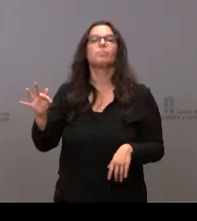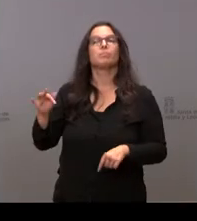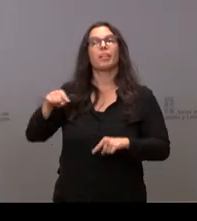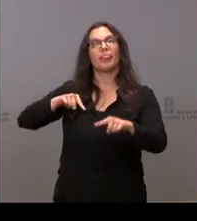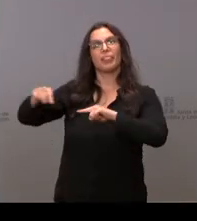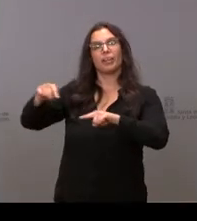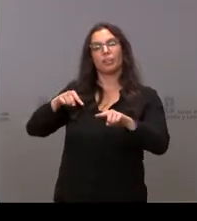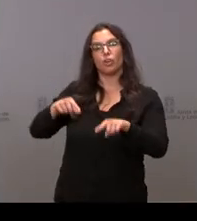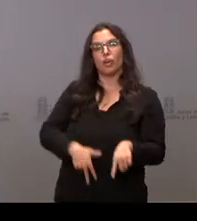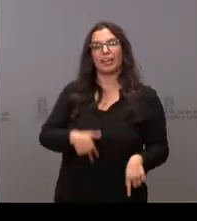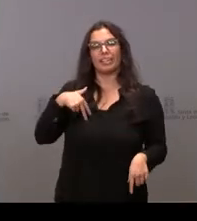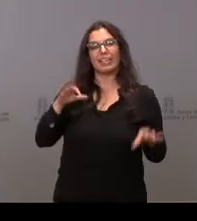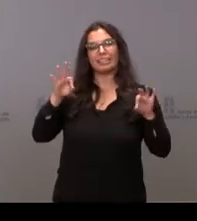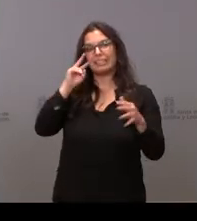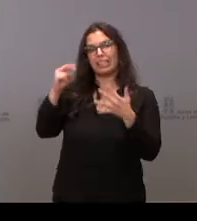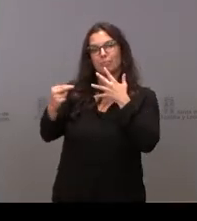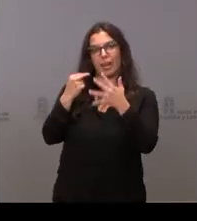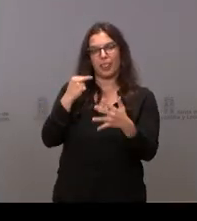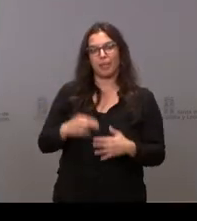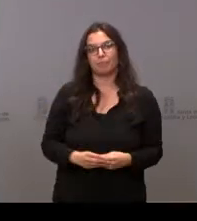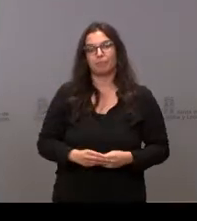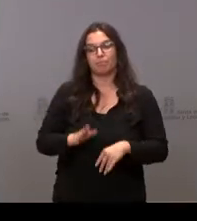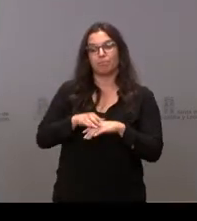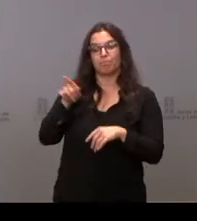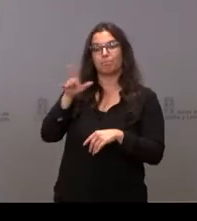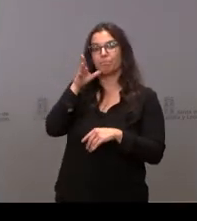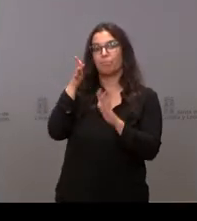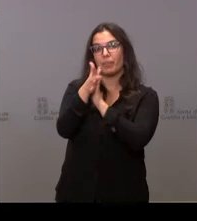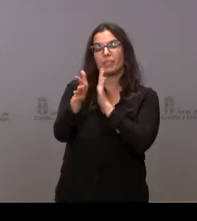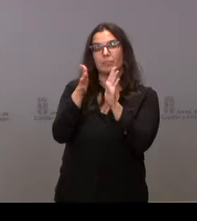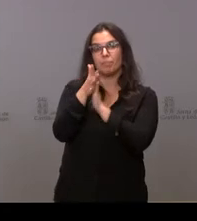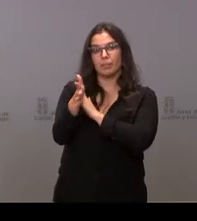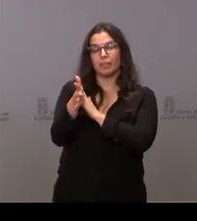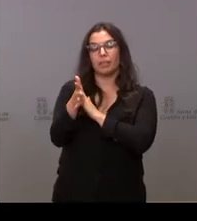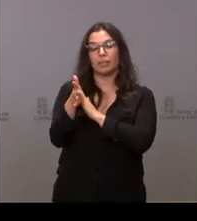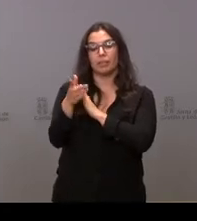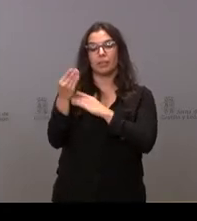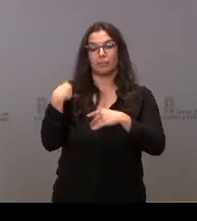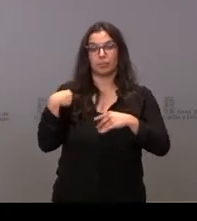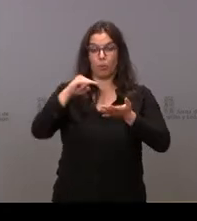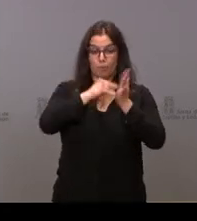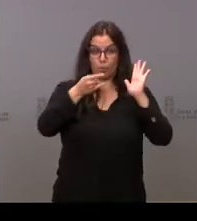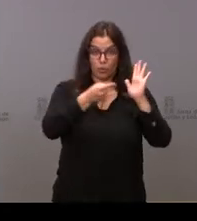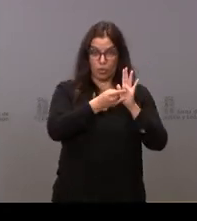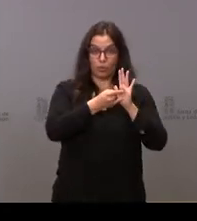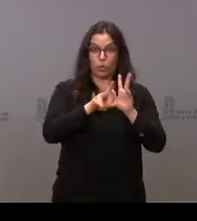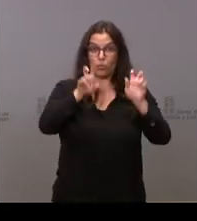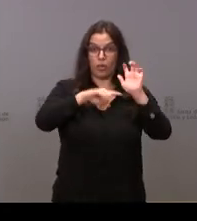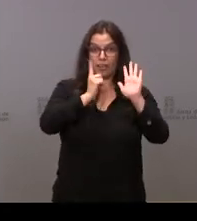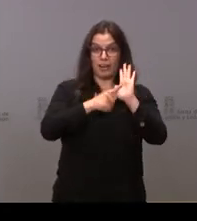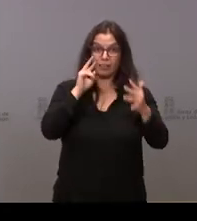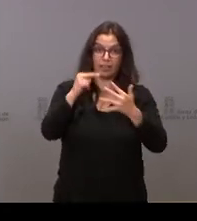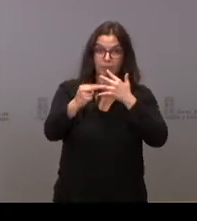director general de Transparencia para que les explique el alcance del proyecto de la nueva ley de